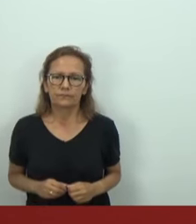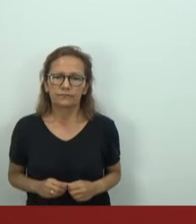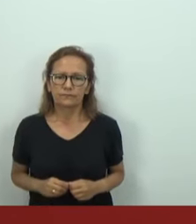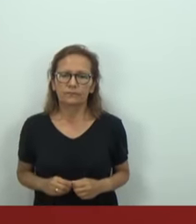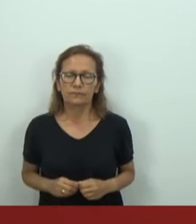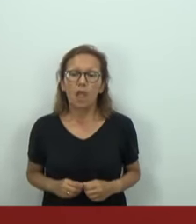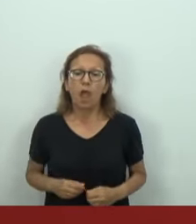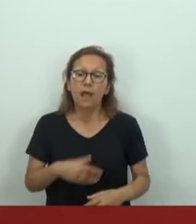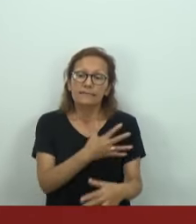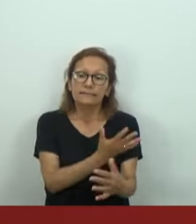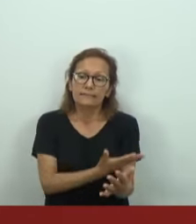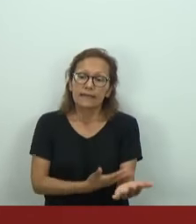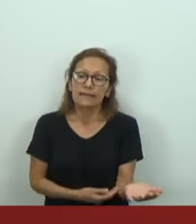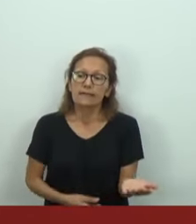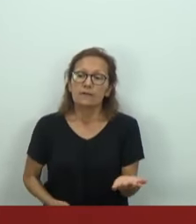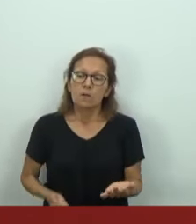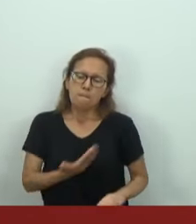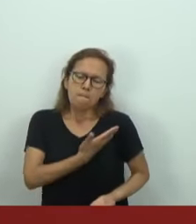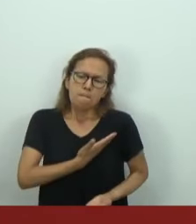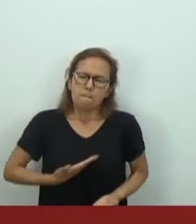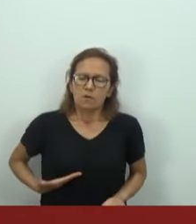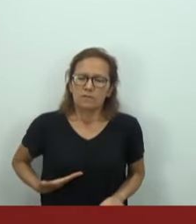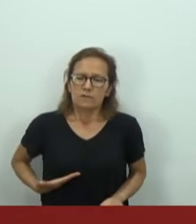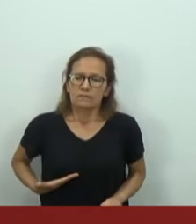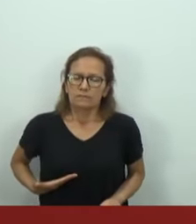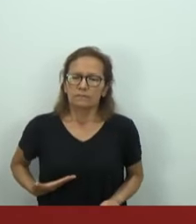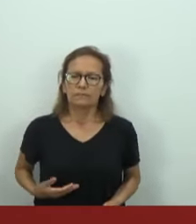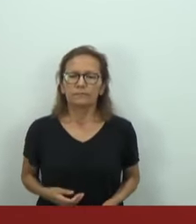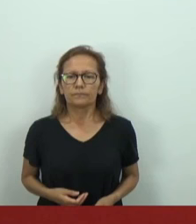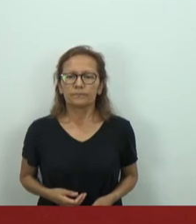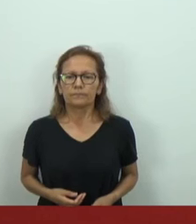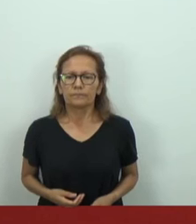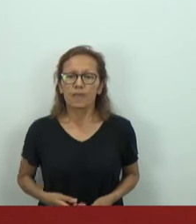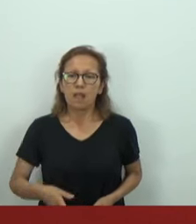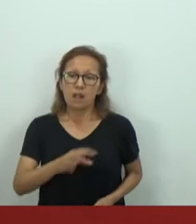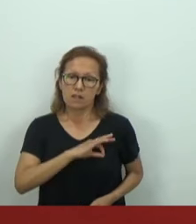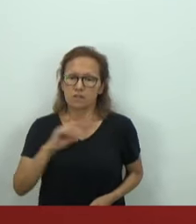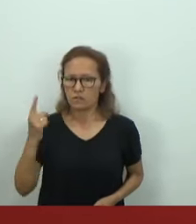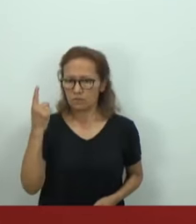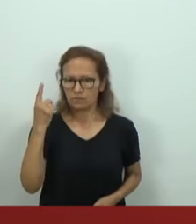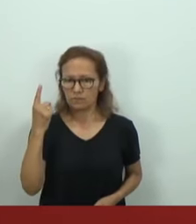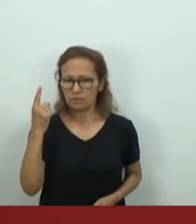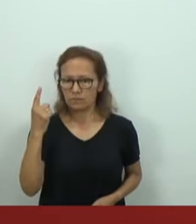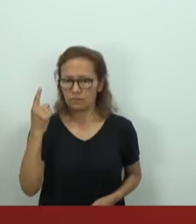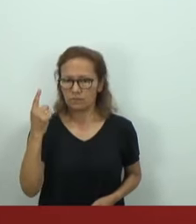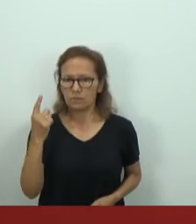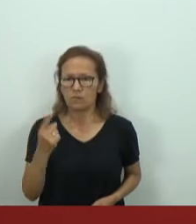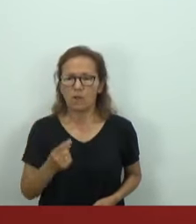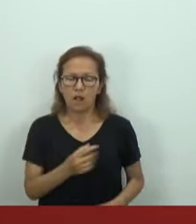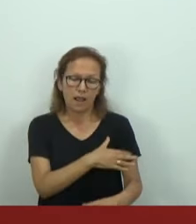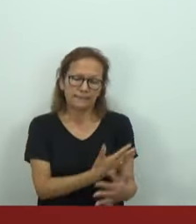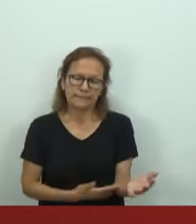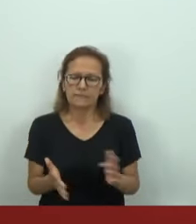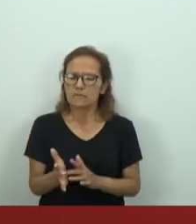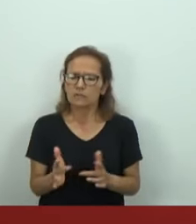su propia sangre, la sangre del Señor. ¿Por qué la sangre de Jesucristo tiene